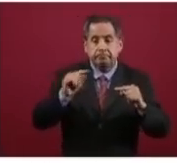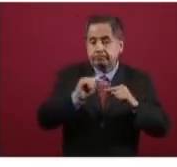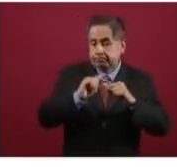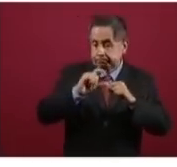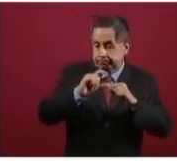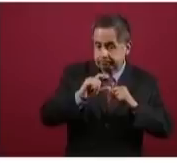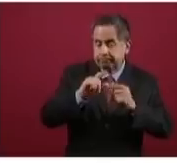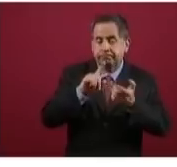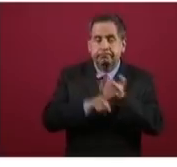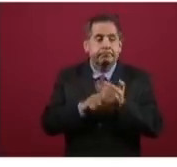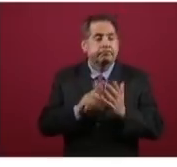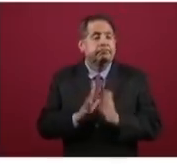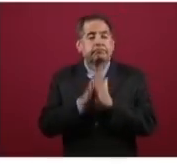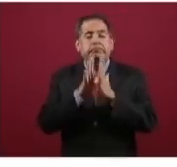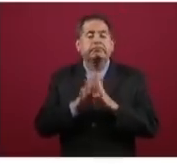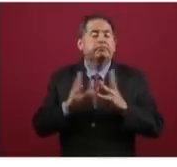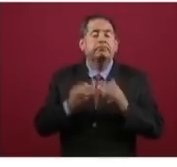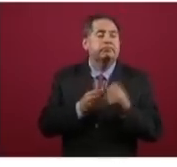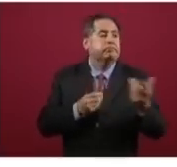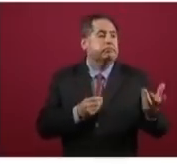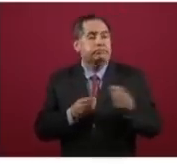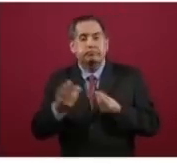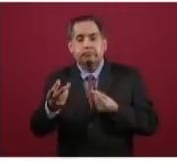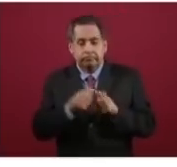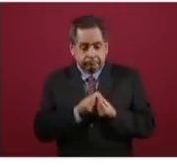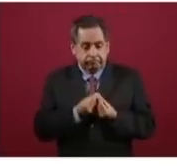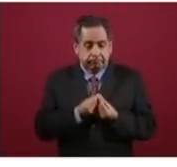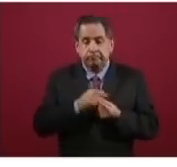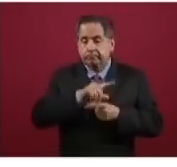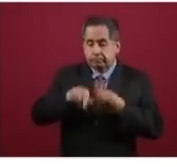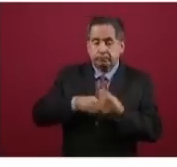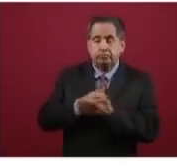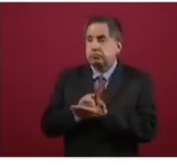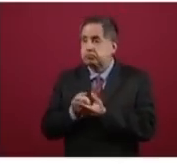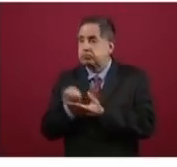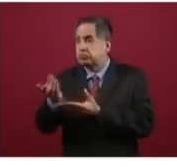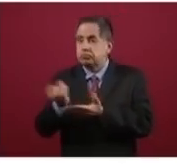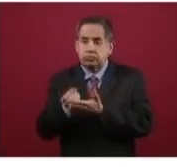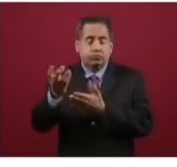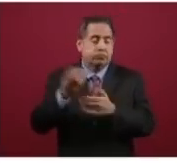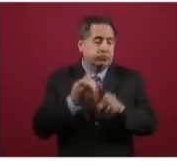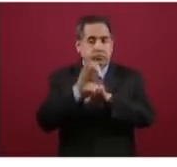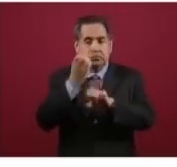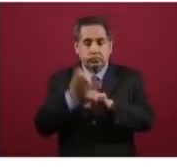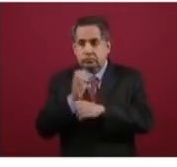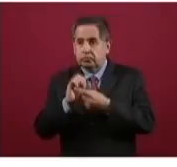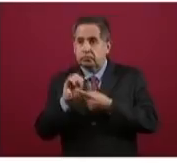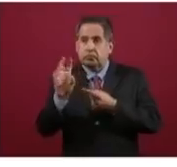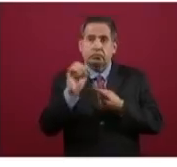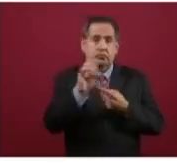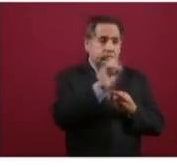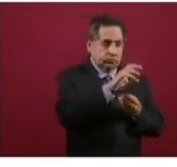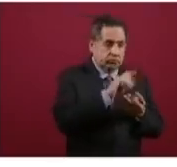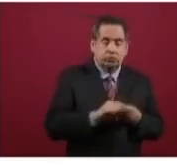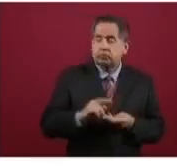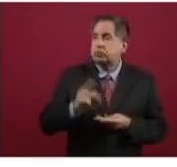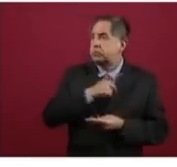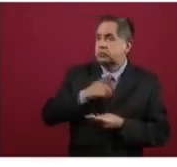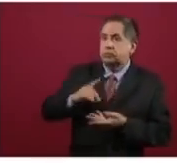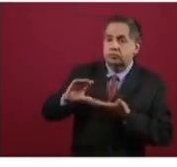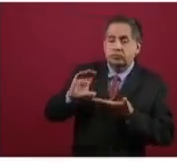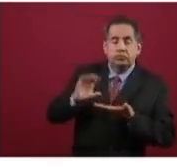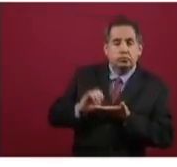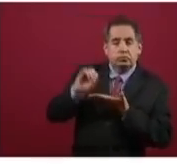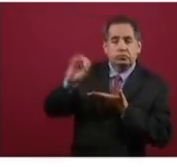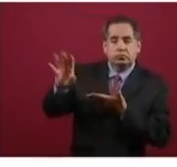fundamentalmente a participaciones que van a los estados y al al servicio de la deuda que obviamente no tienen programas son alrededor de